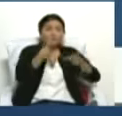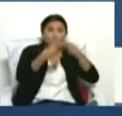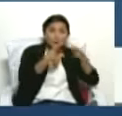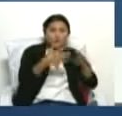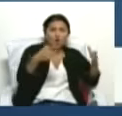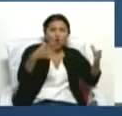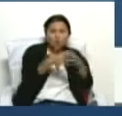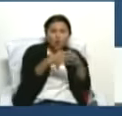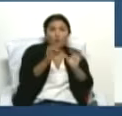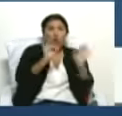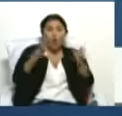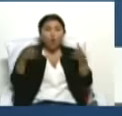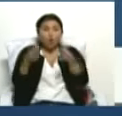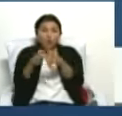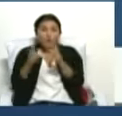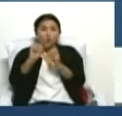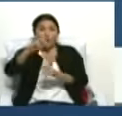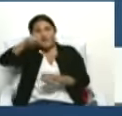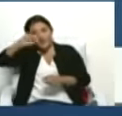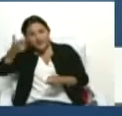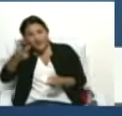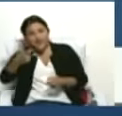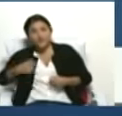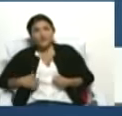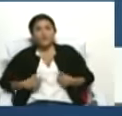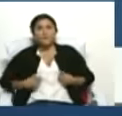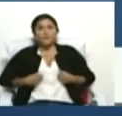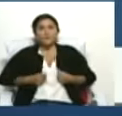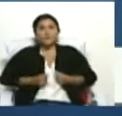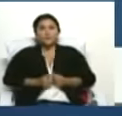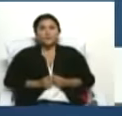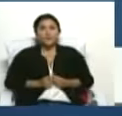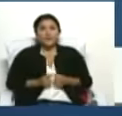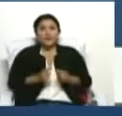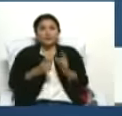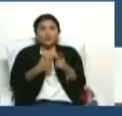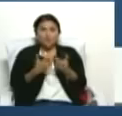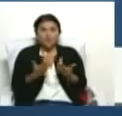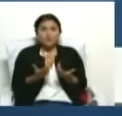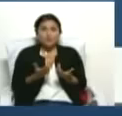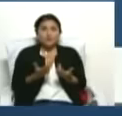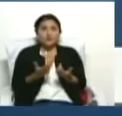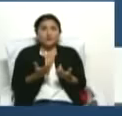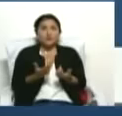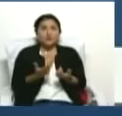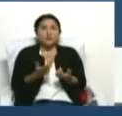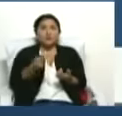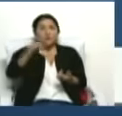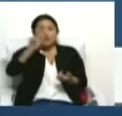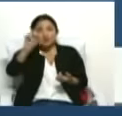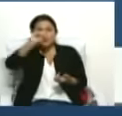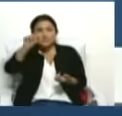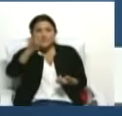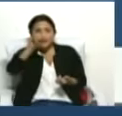gubernamentales. Cuando algún gobierno es considerado contrario a sus intereses a través de la USAID, oigan bien, por eso es bueno destacar esto en